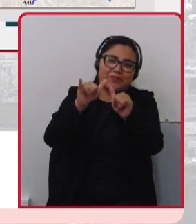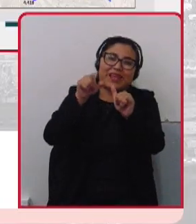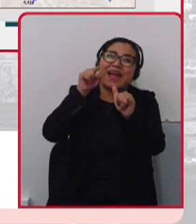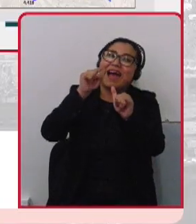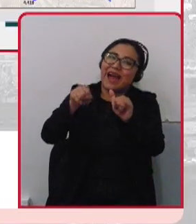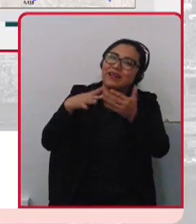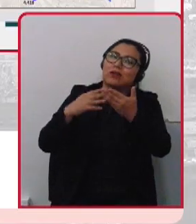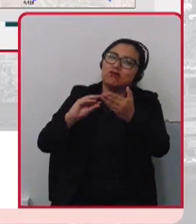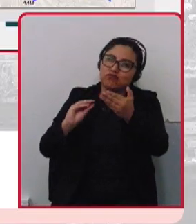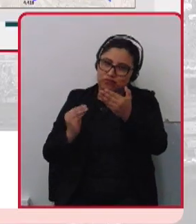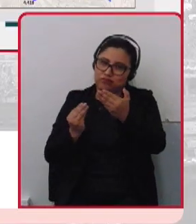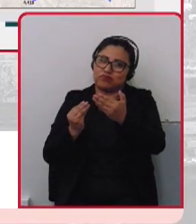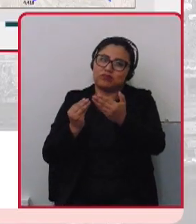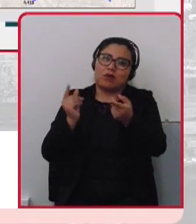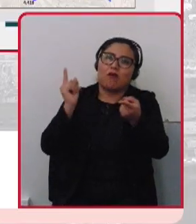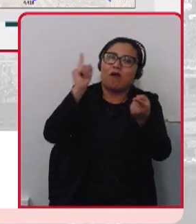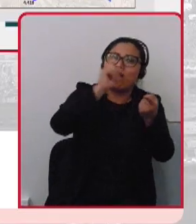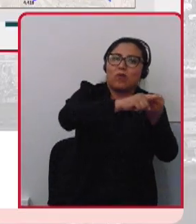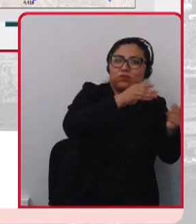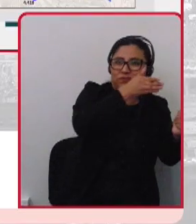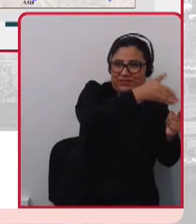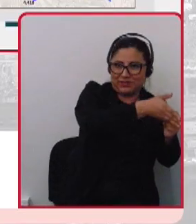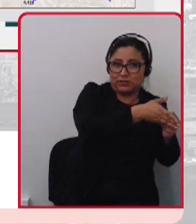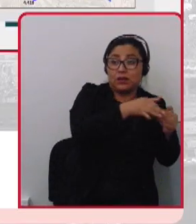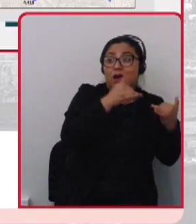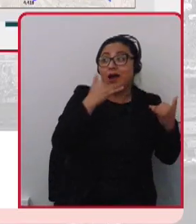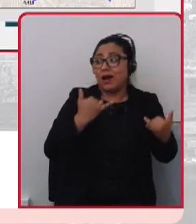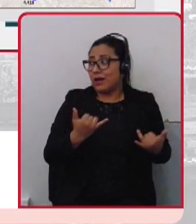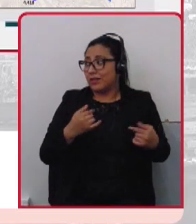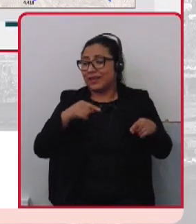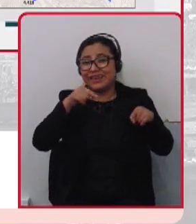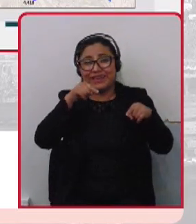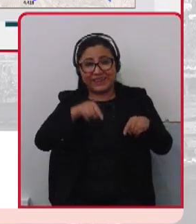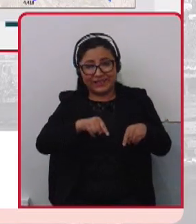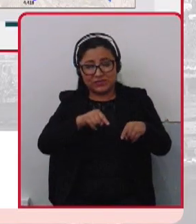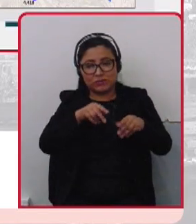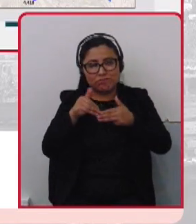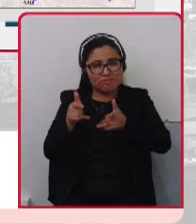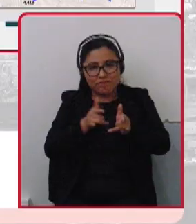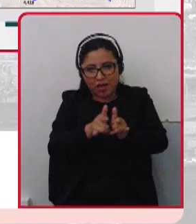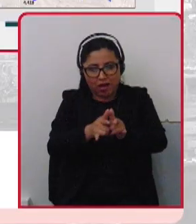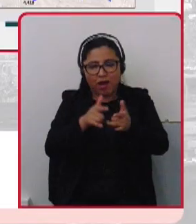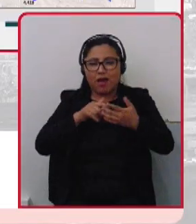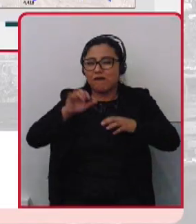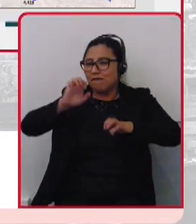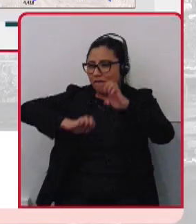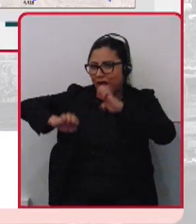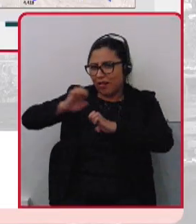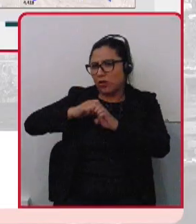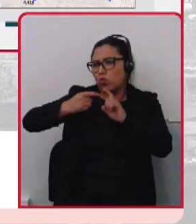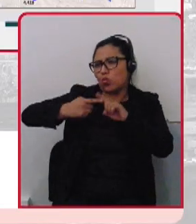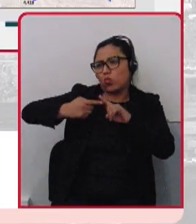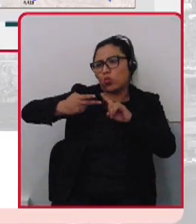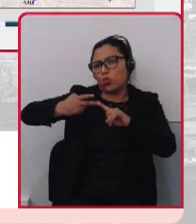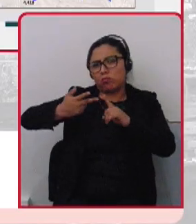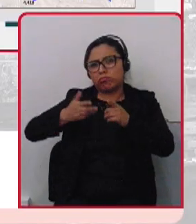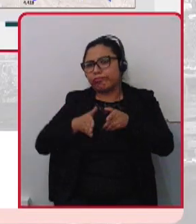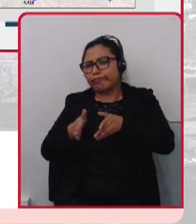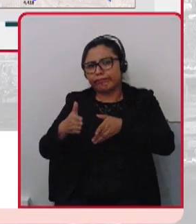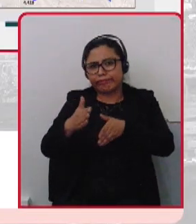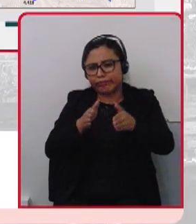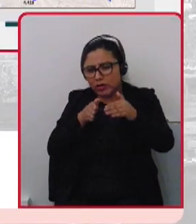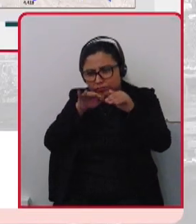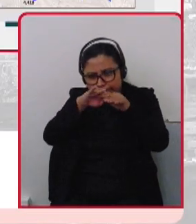los orígenes, así como los destinos. ¿Okay? Y bajo esta metodología hemos evaluado no solamente 1 o 2 túneles, hemos evaluado